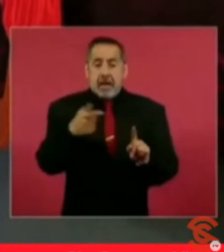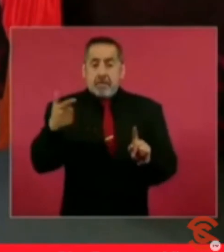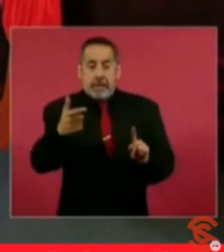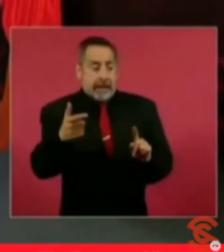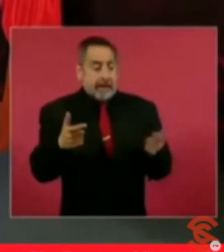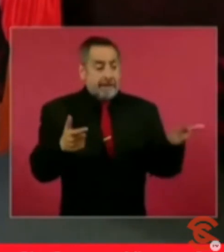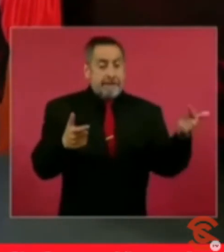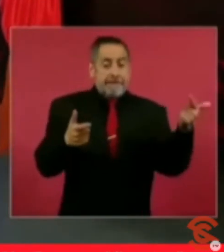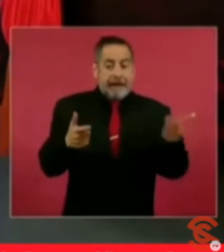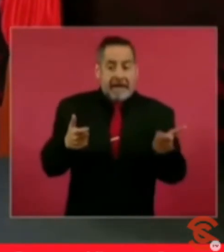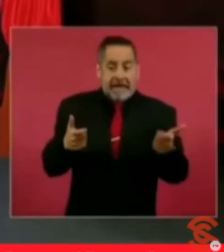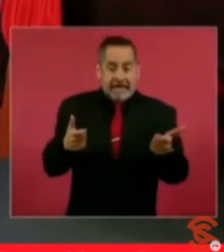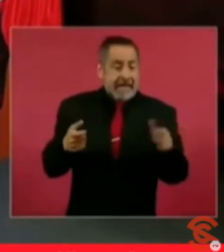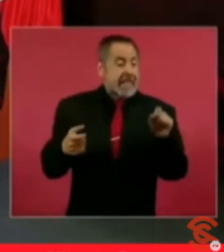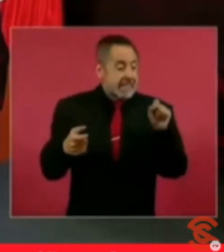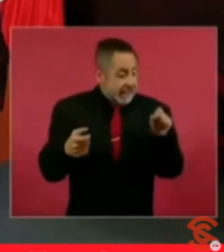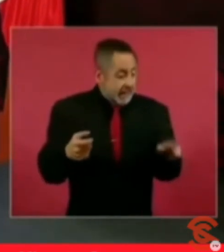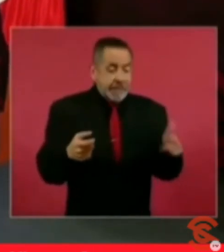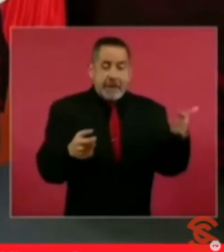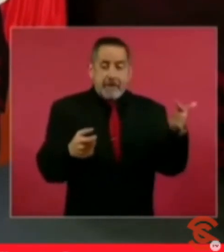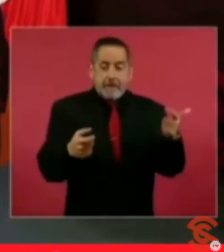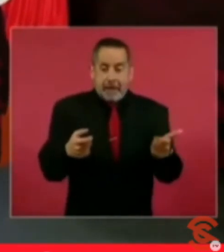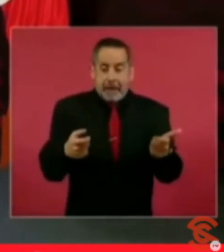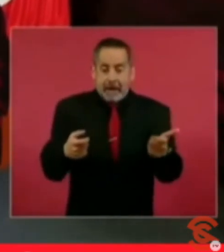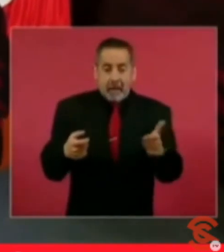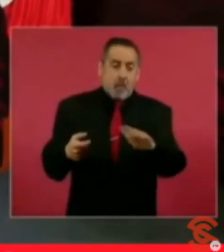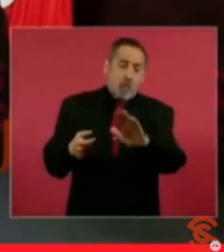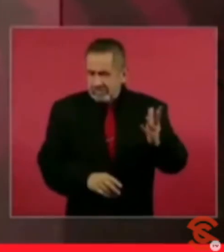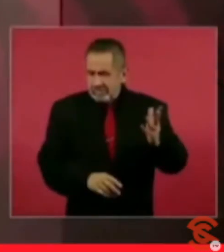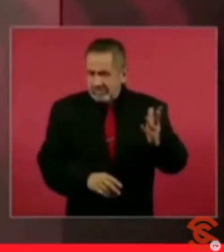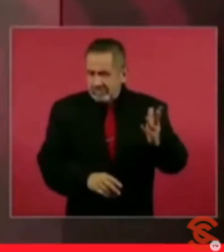como el segundo tirador.